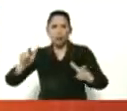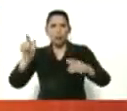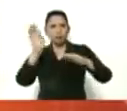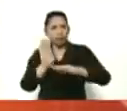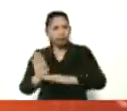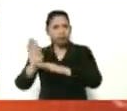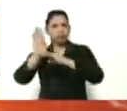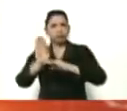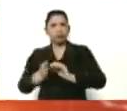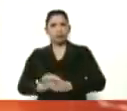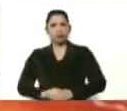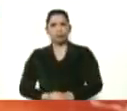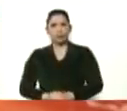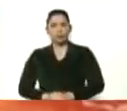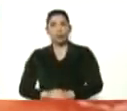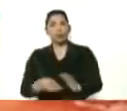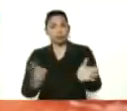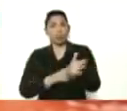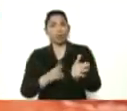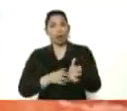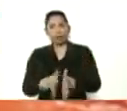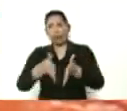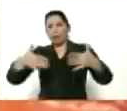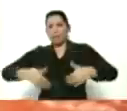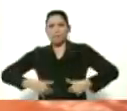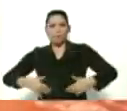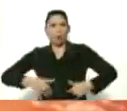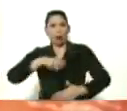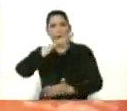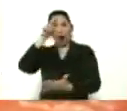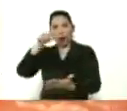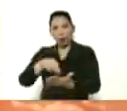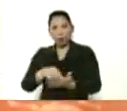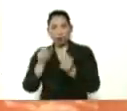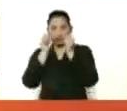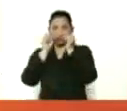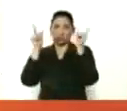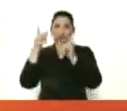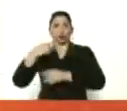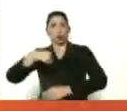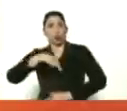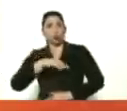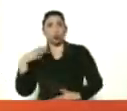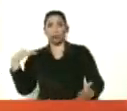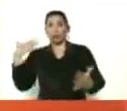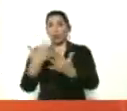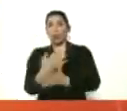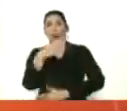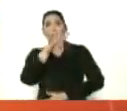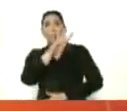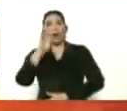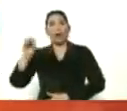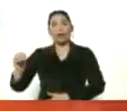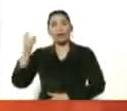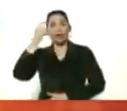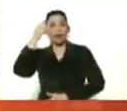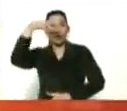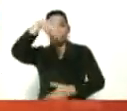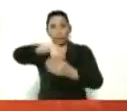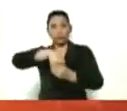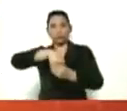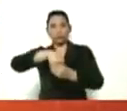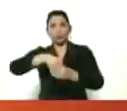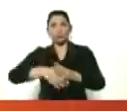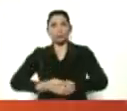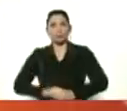entreteniendo. De verdad, un gran esfuerzo nacional. Increíble que hayamos llegado a 40 días. 40